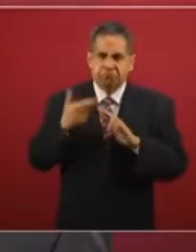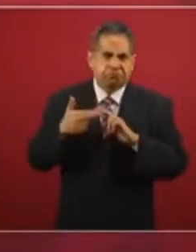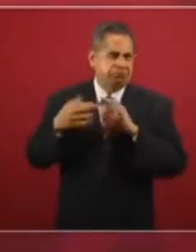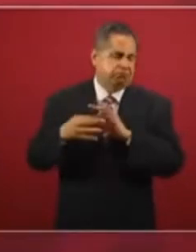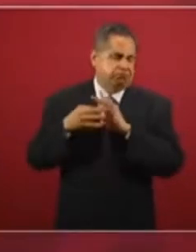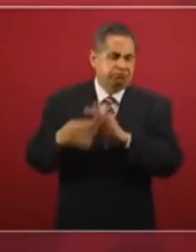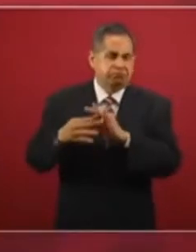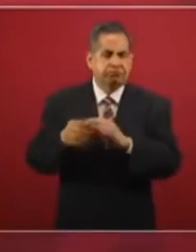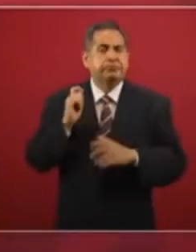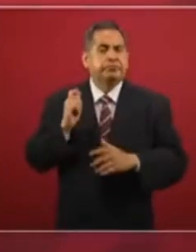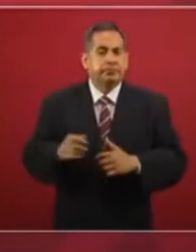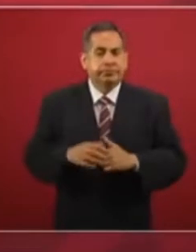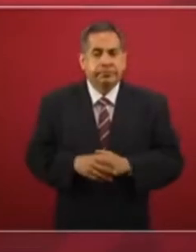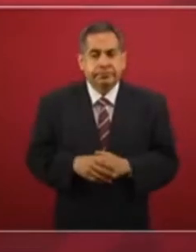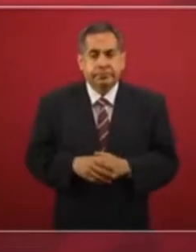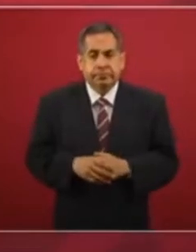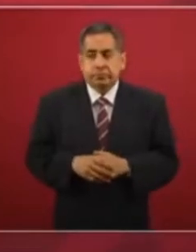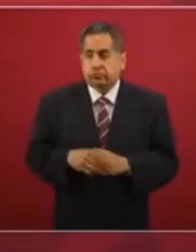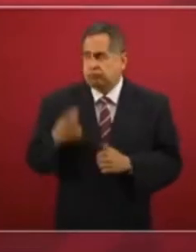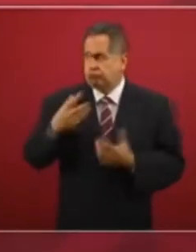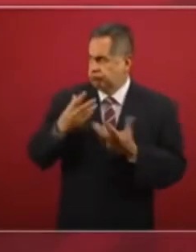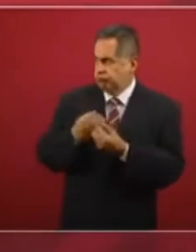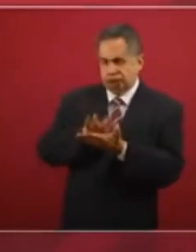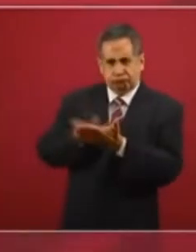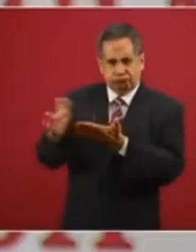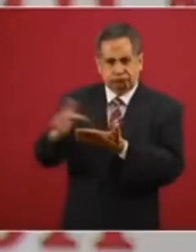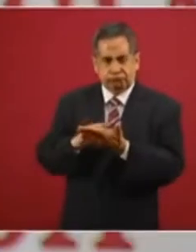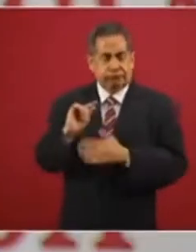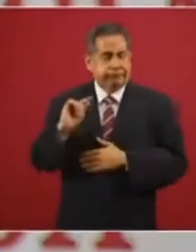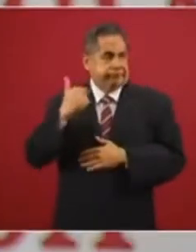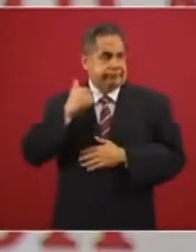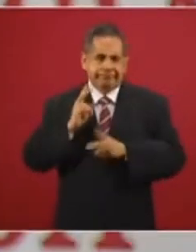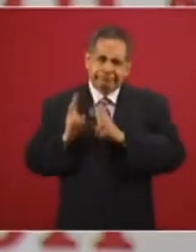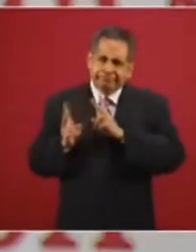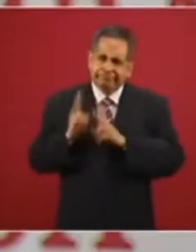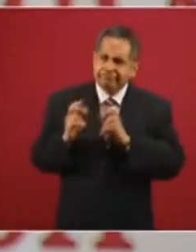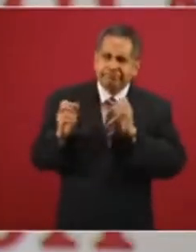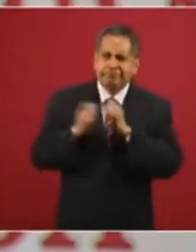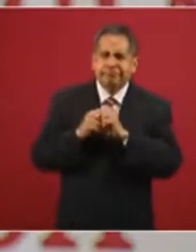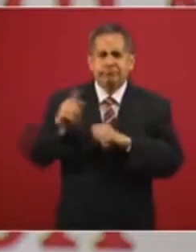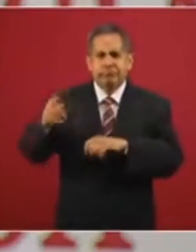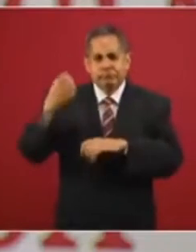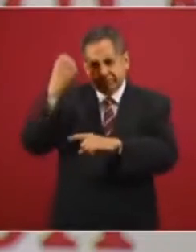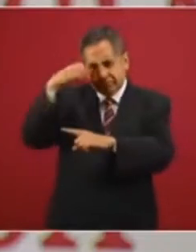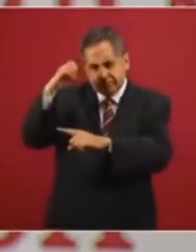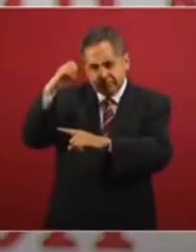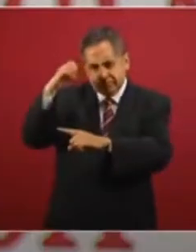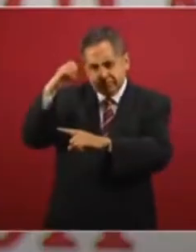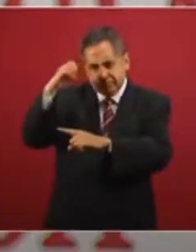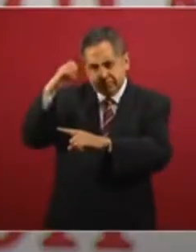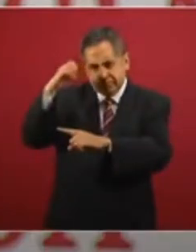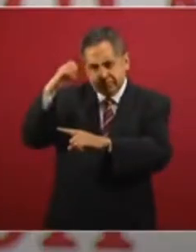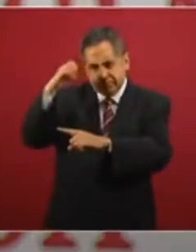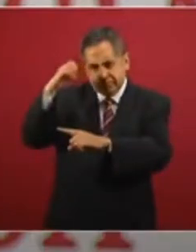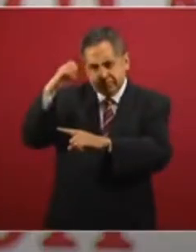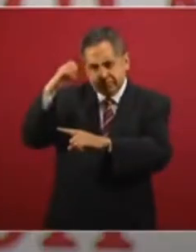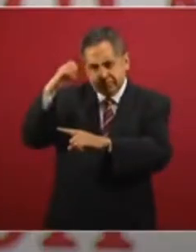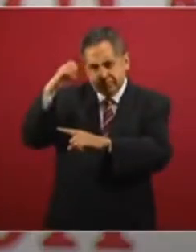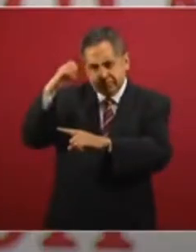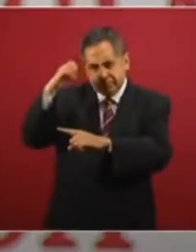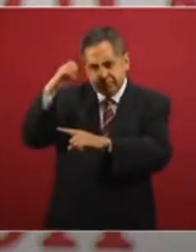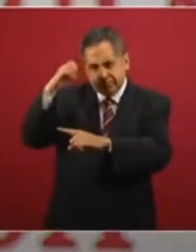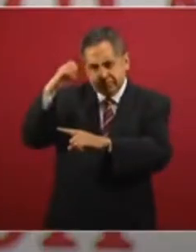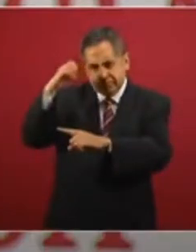circumstance. Ha estado cerca de nosotros. Hace poco tuvimos una conversación de sus expertos con los nuestros. They've been